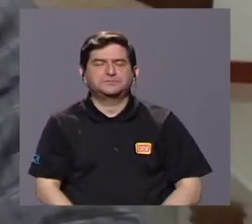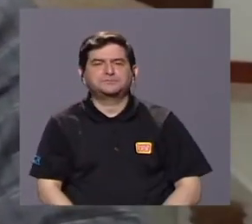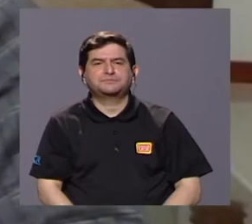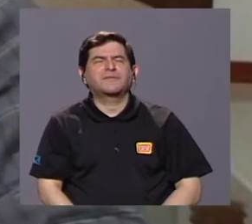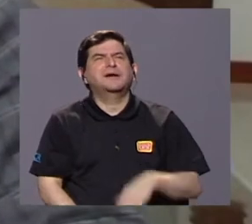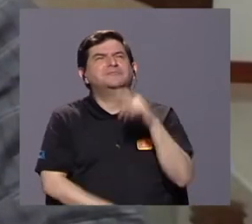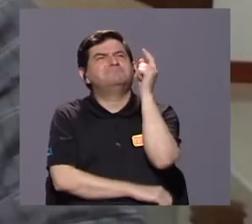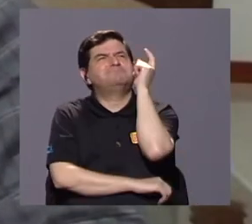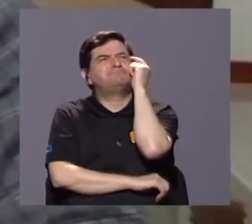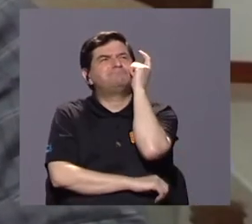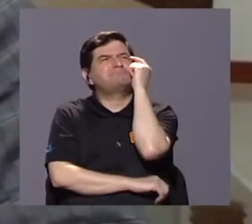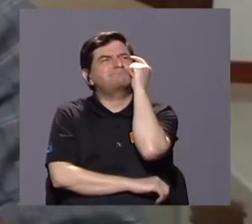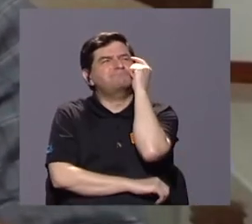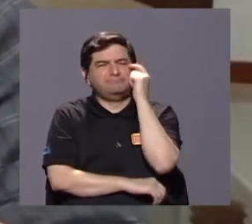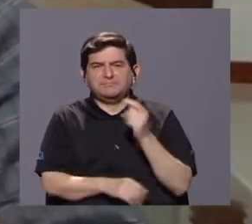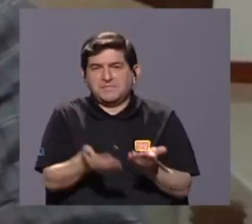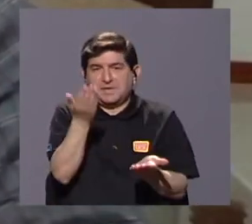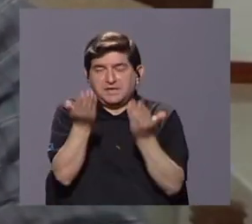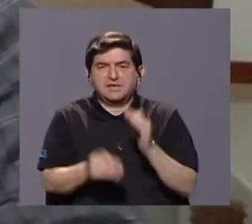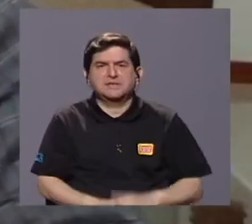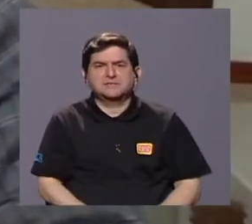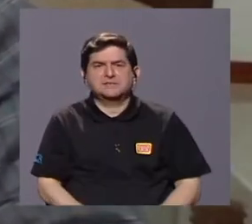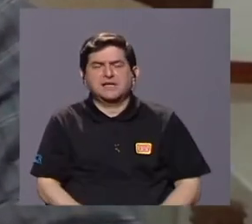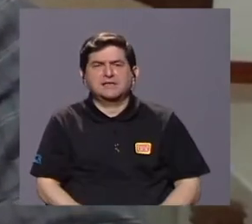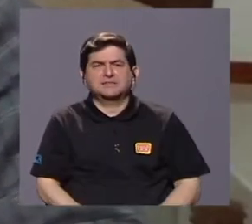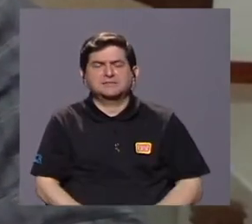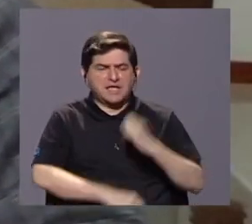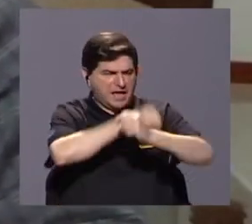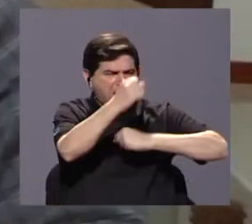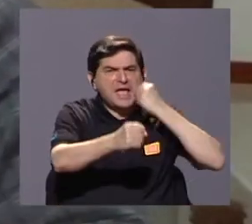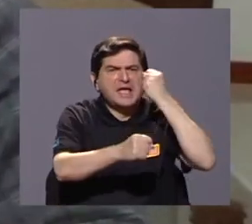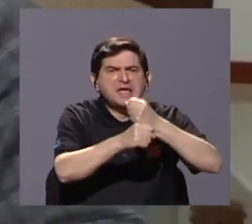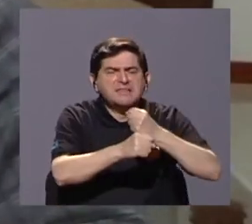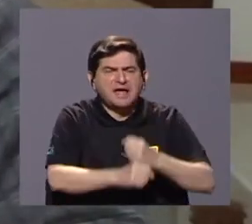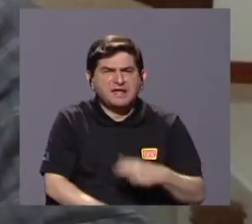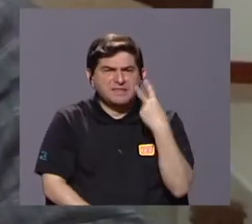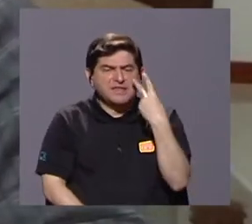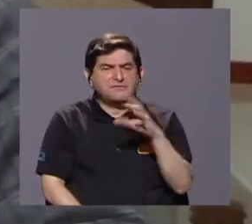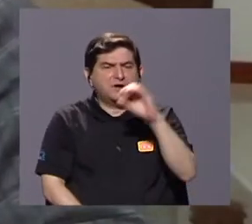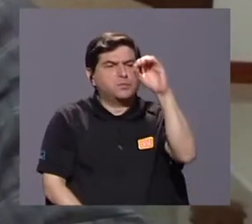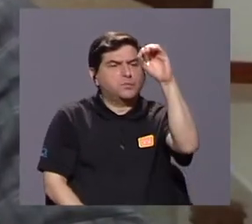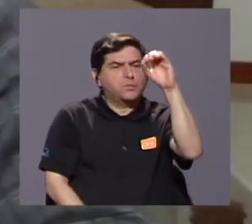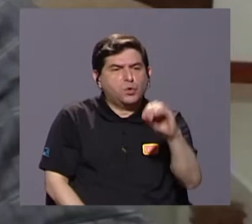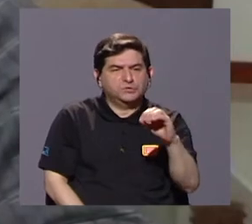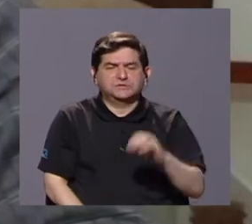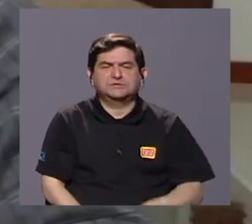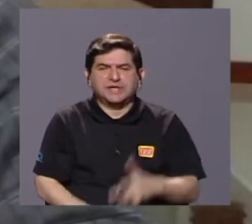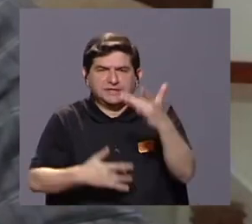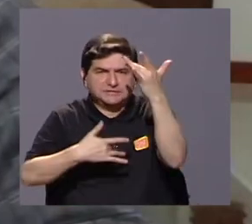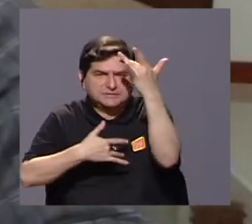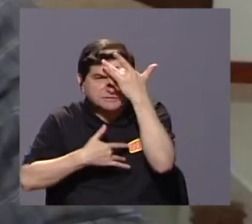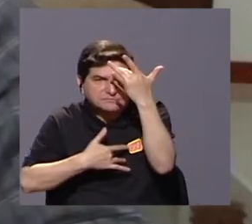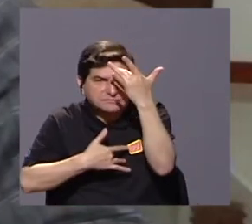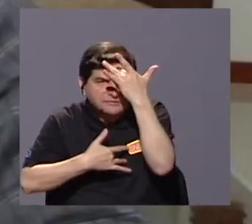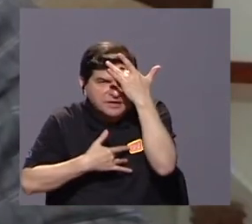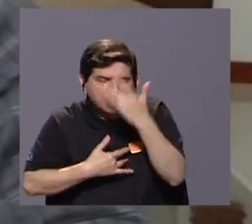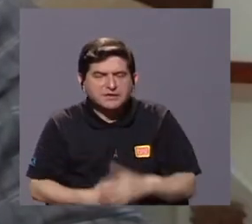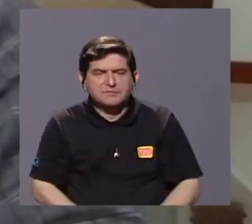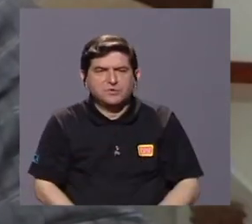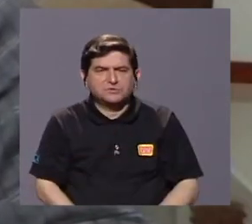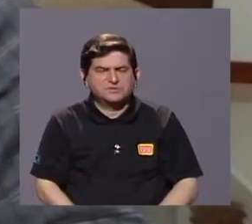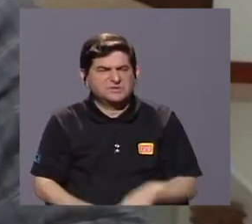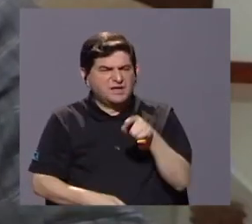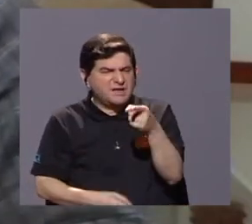Si pensamos en el estrato etario y vemos las tasas de enfermedad por estrato